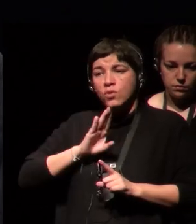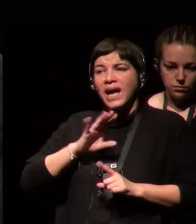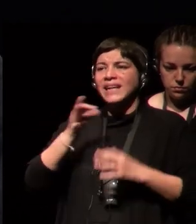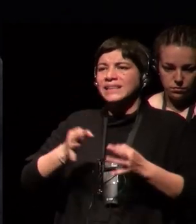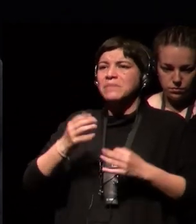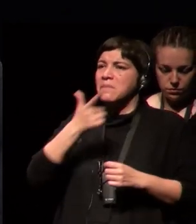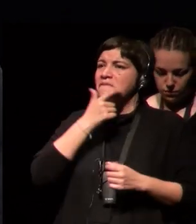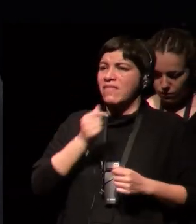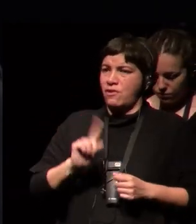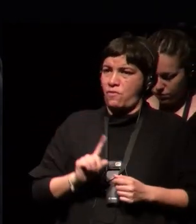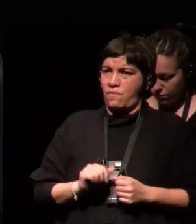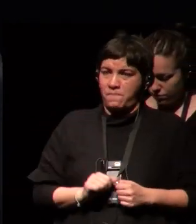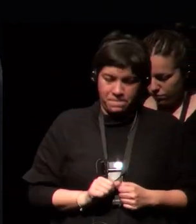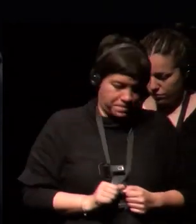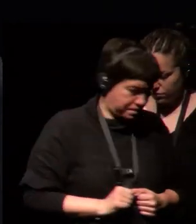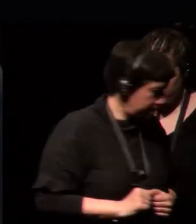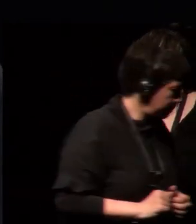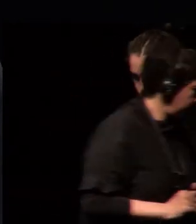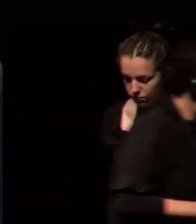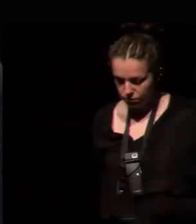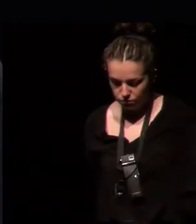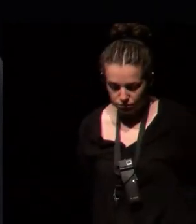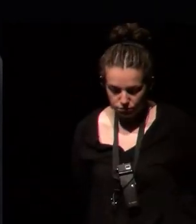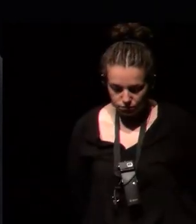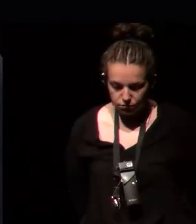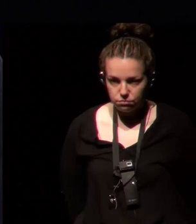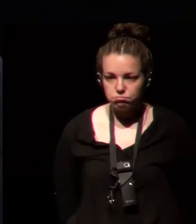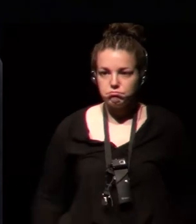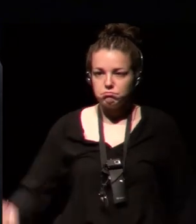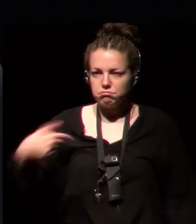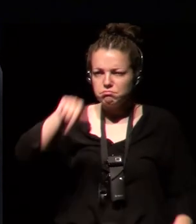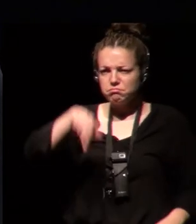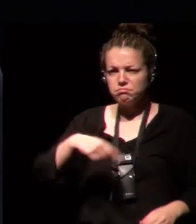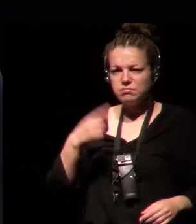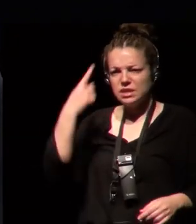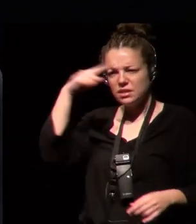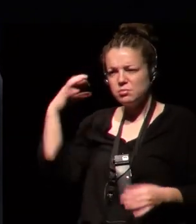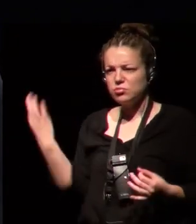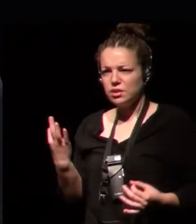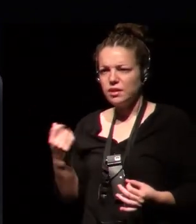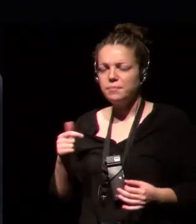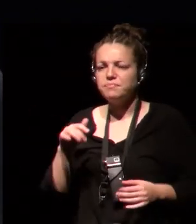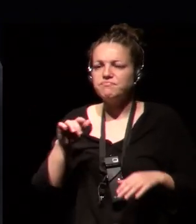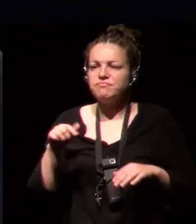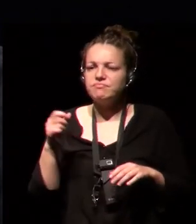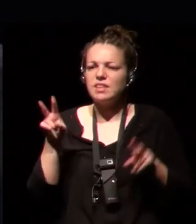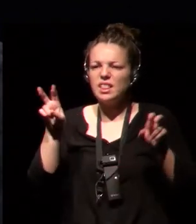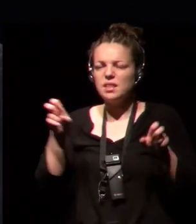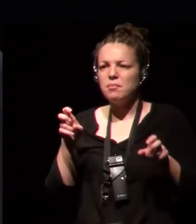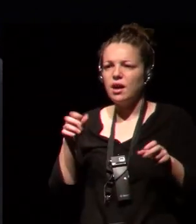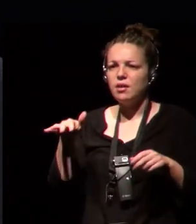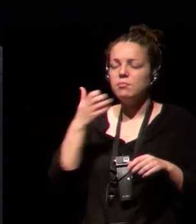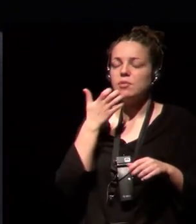ver. Nosotros aquí reunidos hoy, ¿qué sabemos acerca de las zonas seguras, de los océanos,